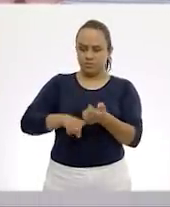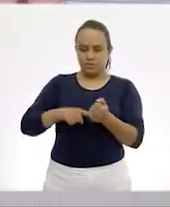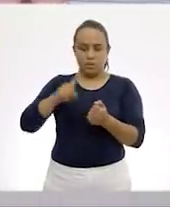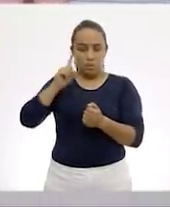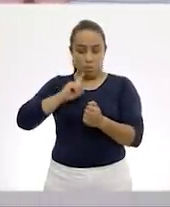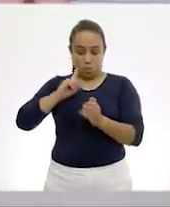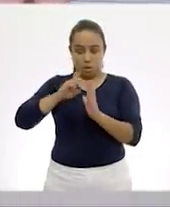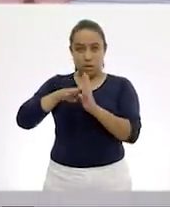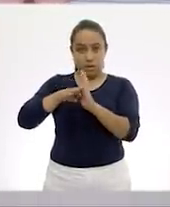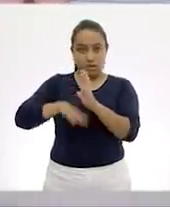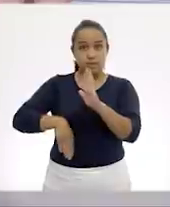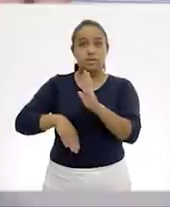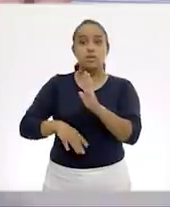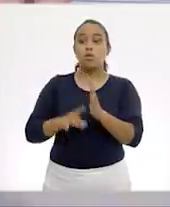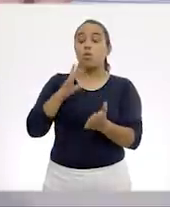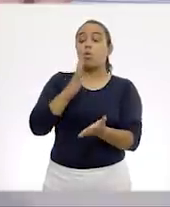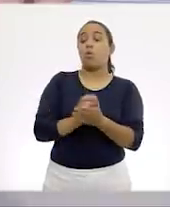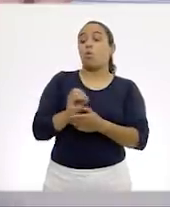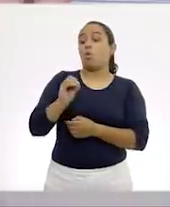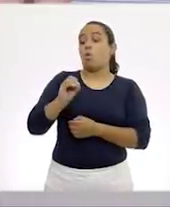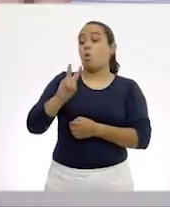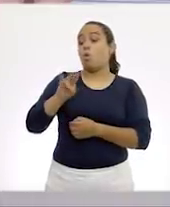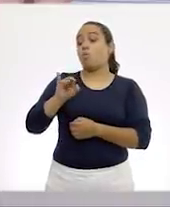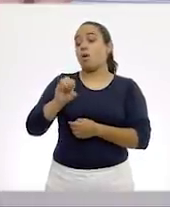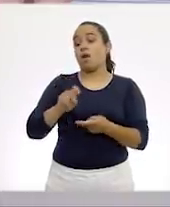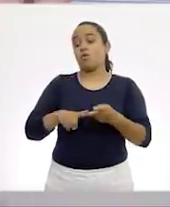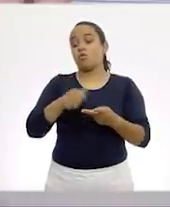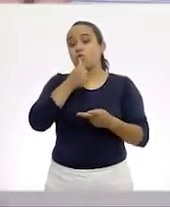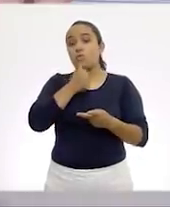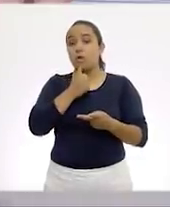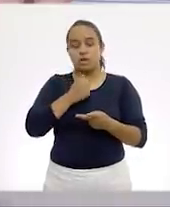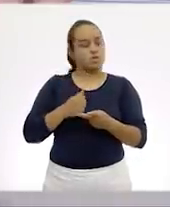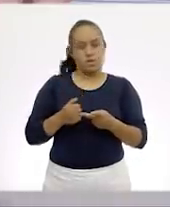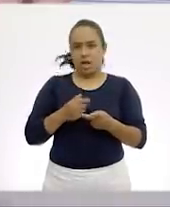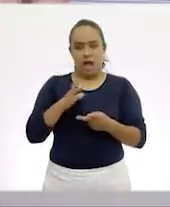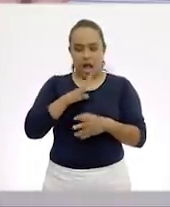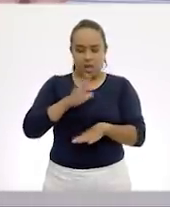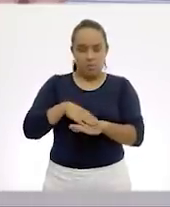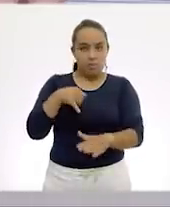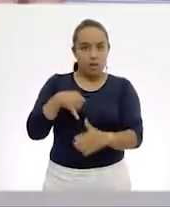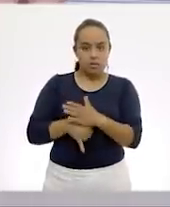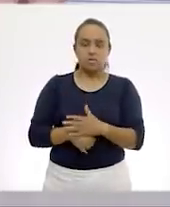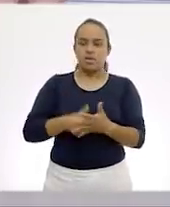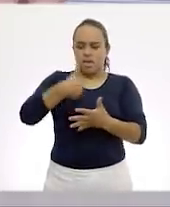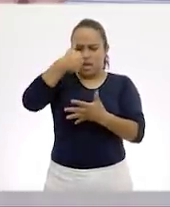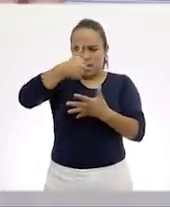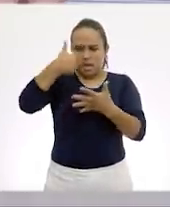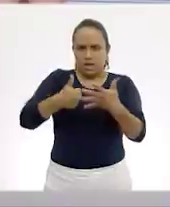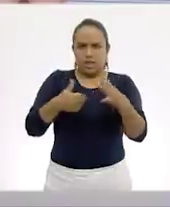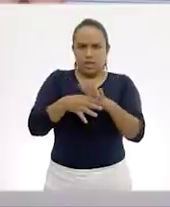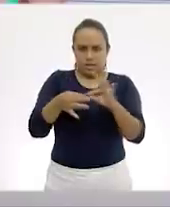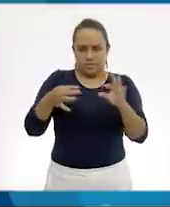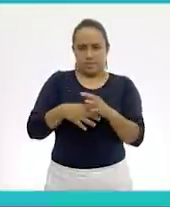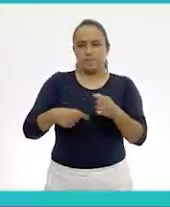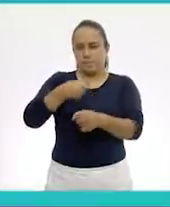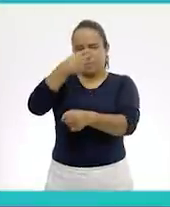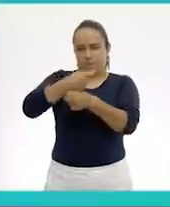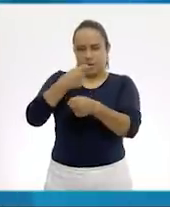no solamente se compone de los ovarios y la vagina. Ahora vamos a explicar uno por uno. Vamos con el